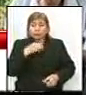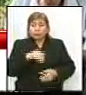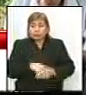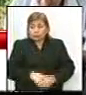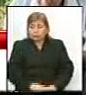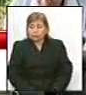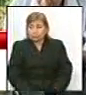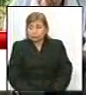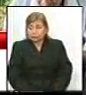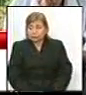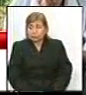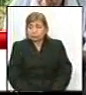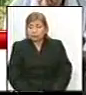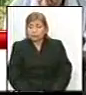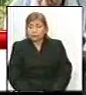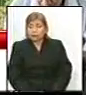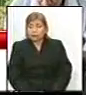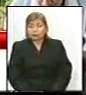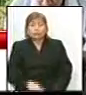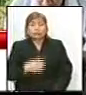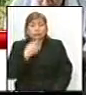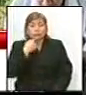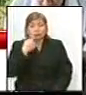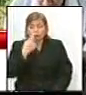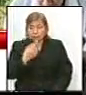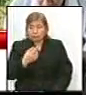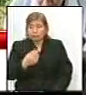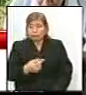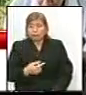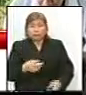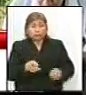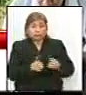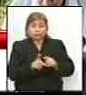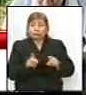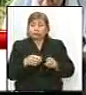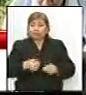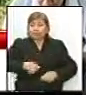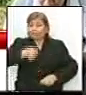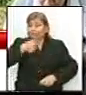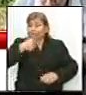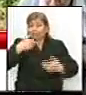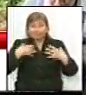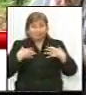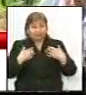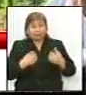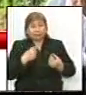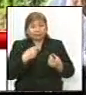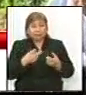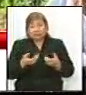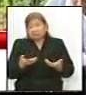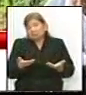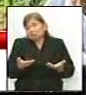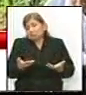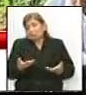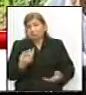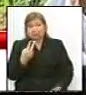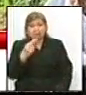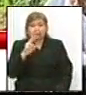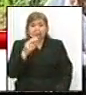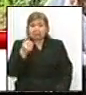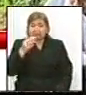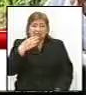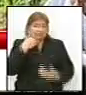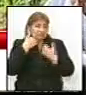proceso. Bueno, lo ha dicho también el director de salud. Nosotros como gobierno regional, bueno, al BRAE no le toman